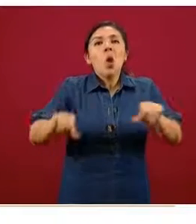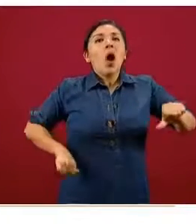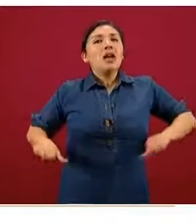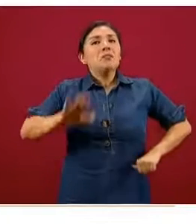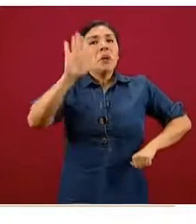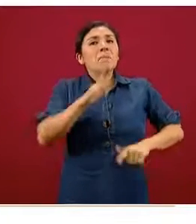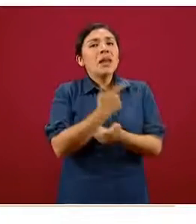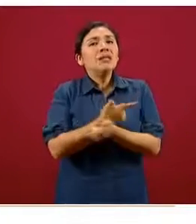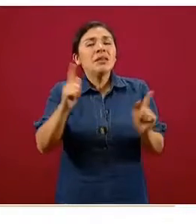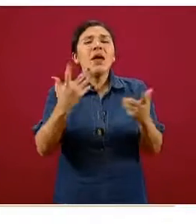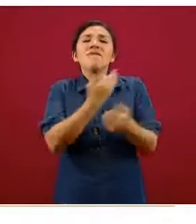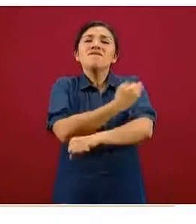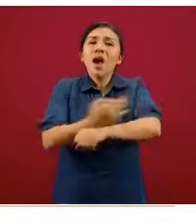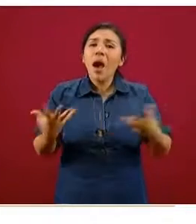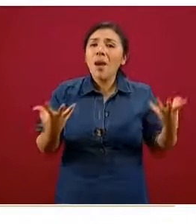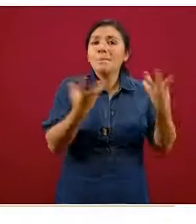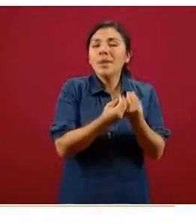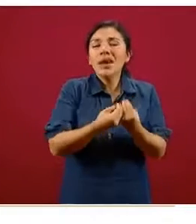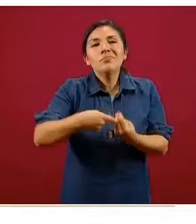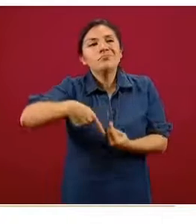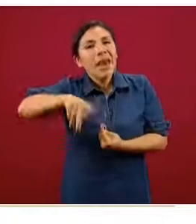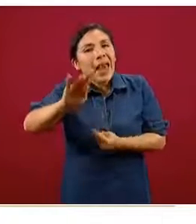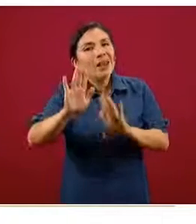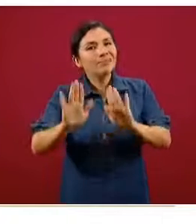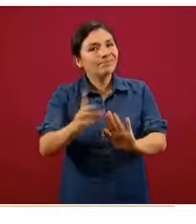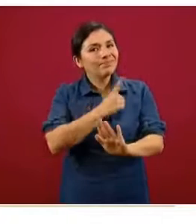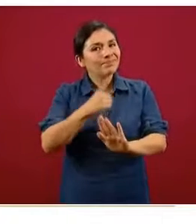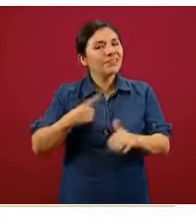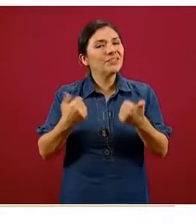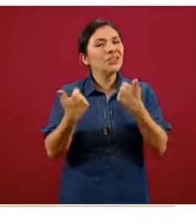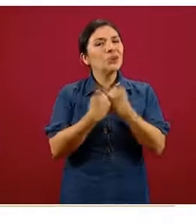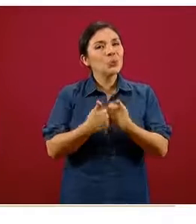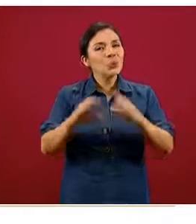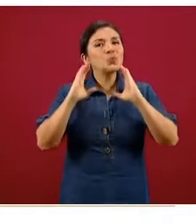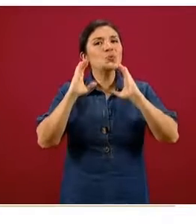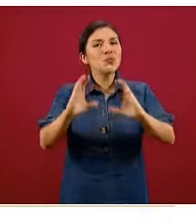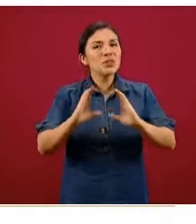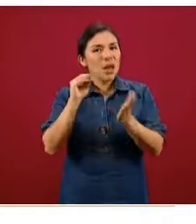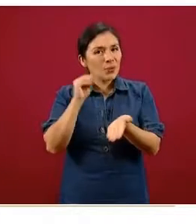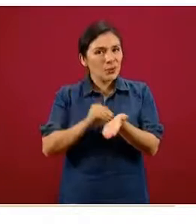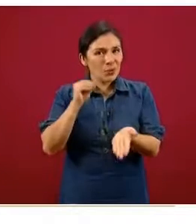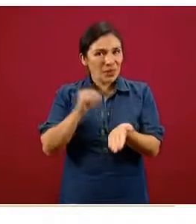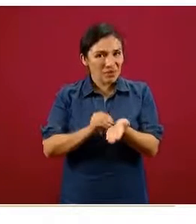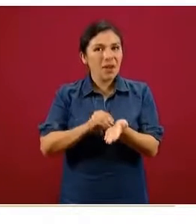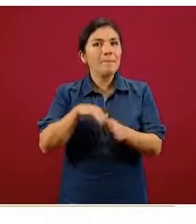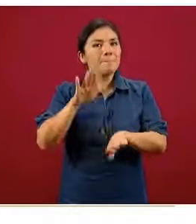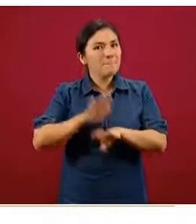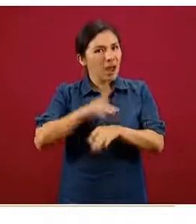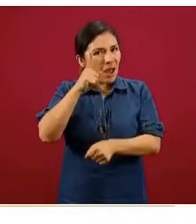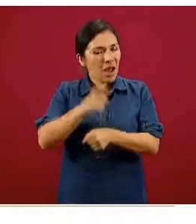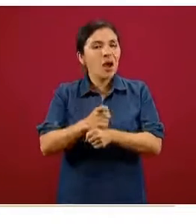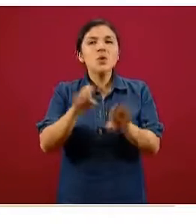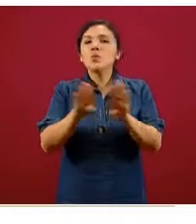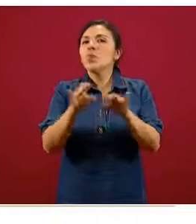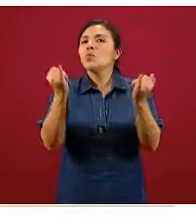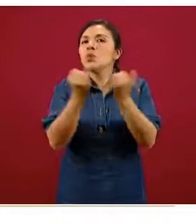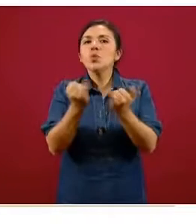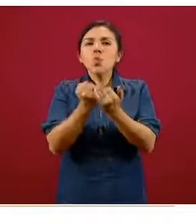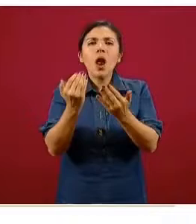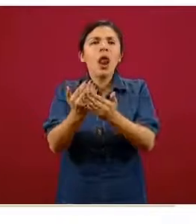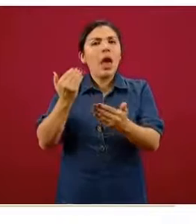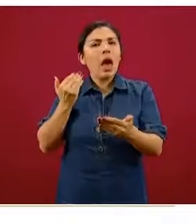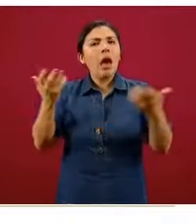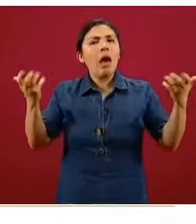actividades familiares. Sin embargo, hay que hacerlo con toda la precaución, así como en su momento se